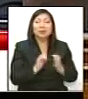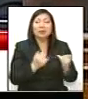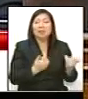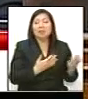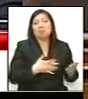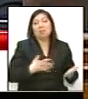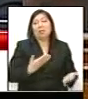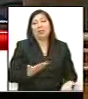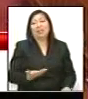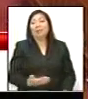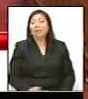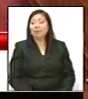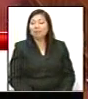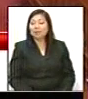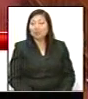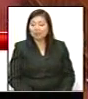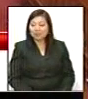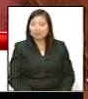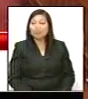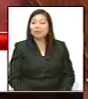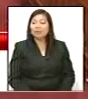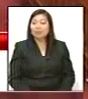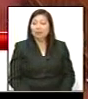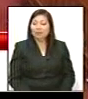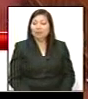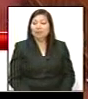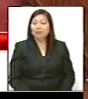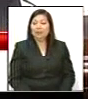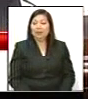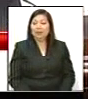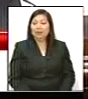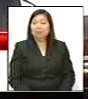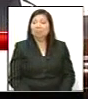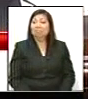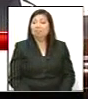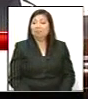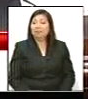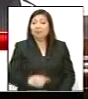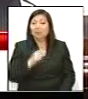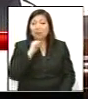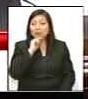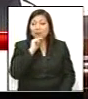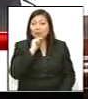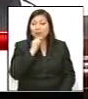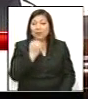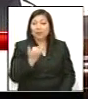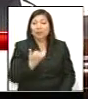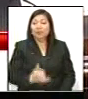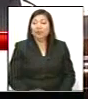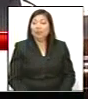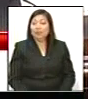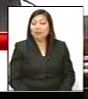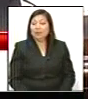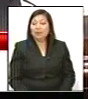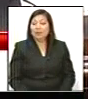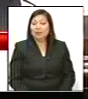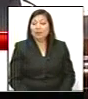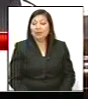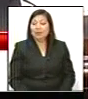gracias, presidente. Gracias, congresista. Congresista Tania Pariona tiene la palabra.